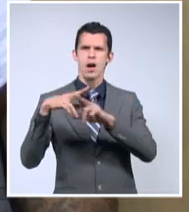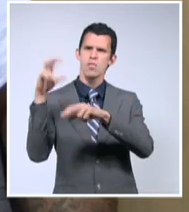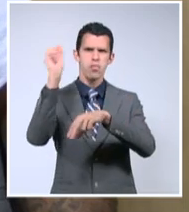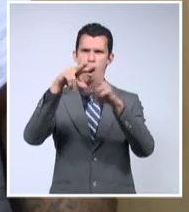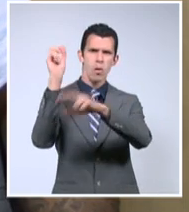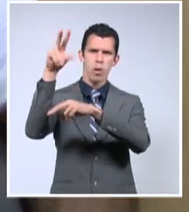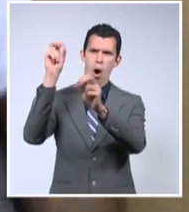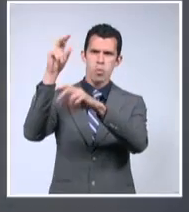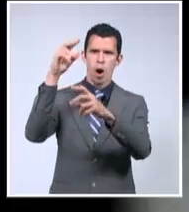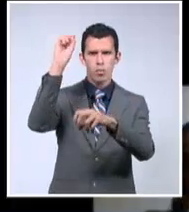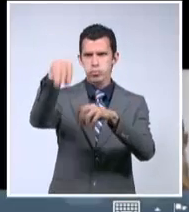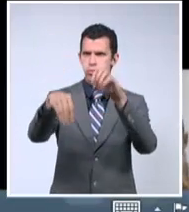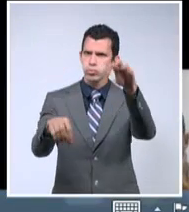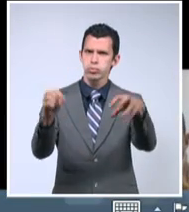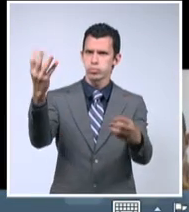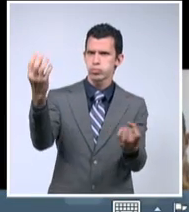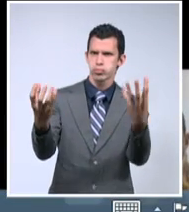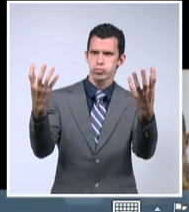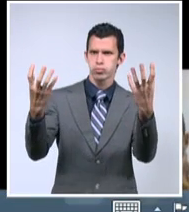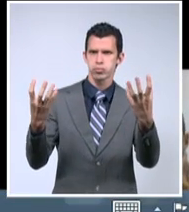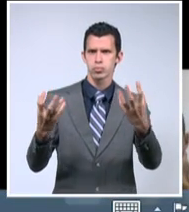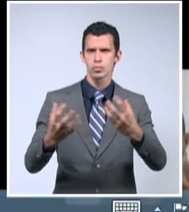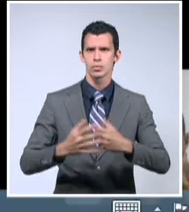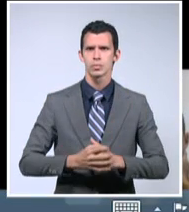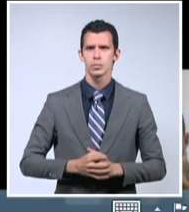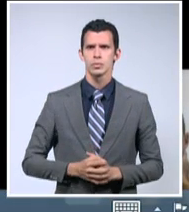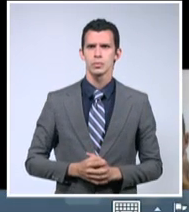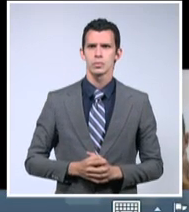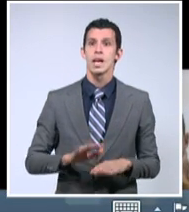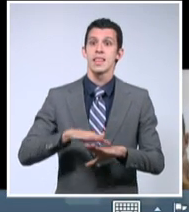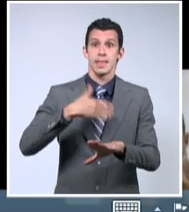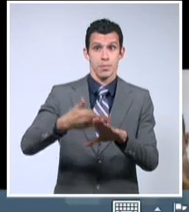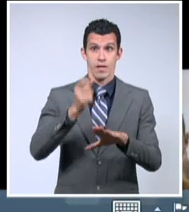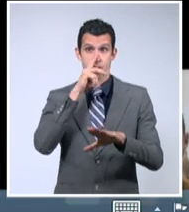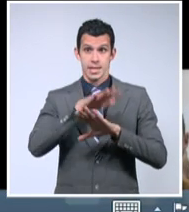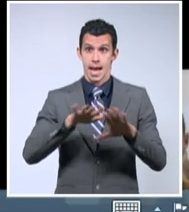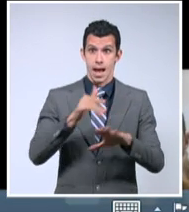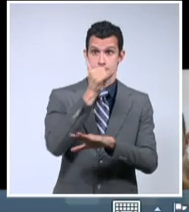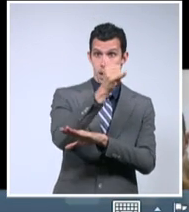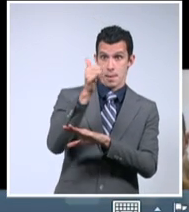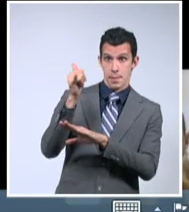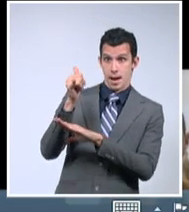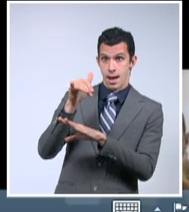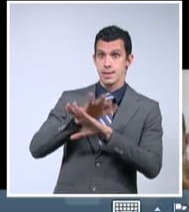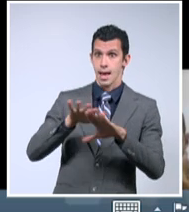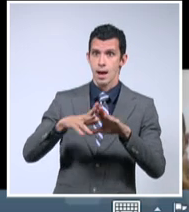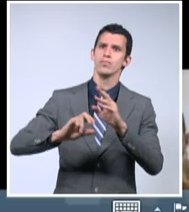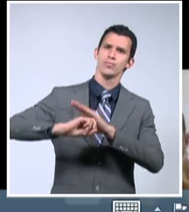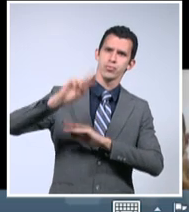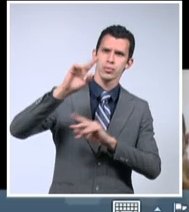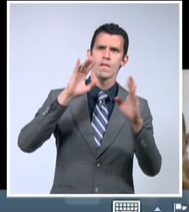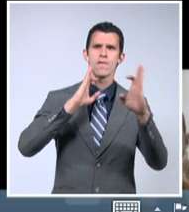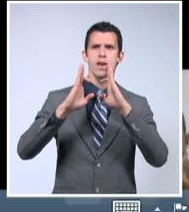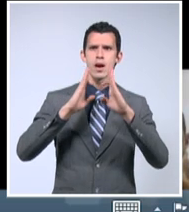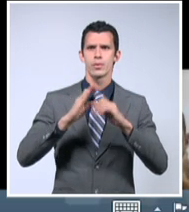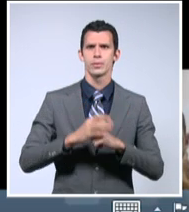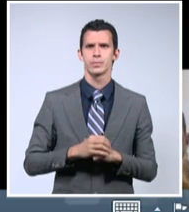para Facebook. Pero hay que después darle un toque tú y yo solo tranquilo, mira,